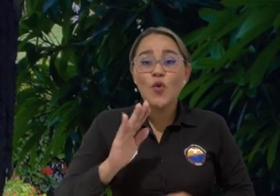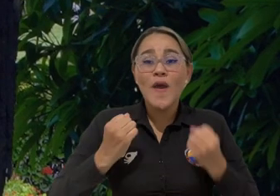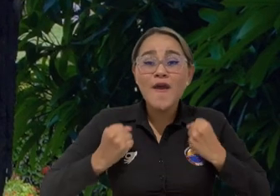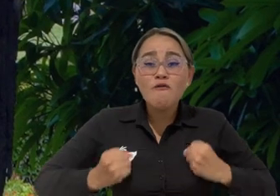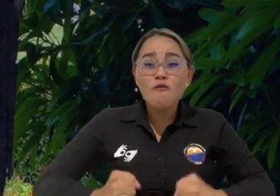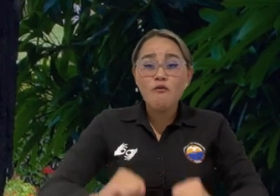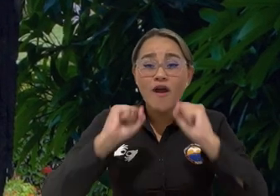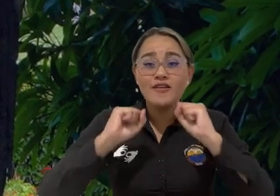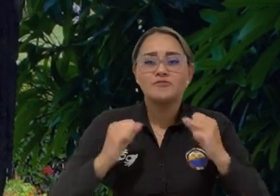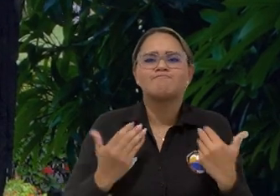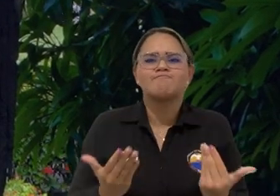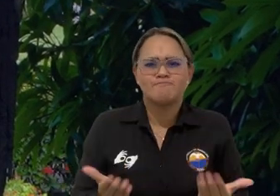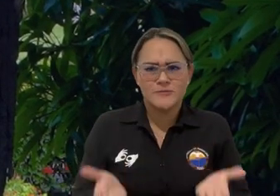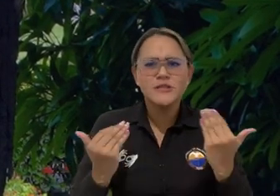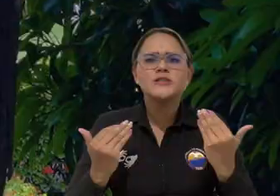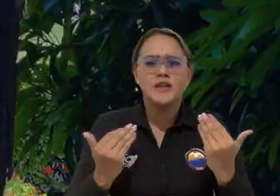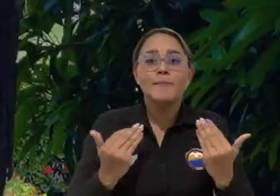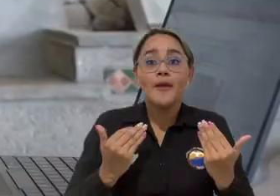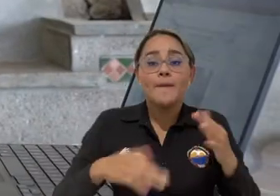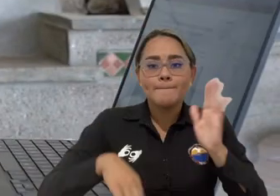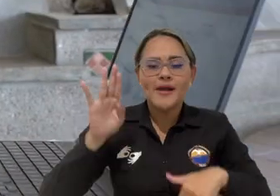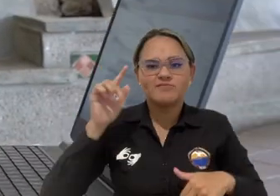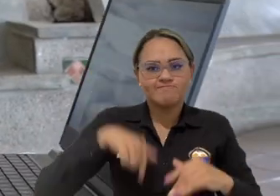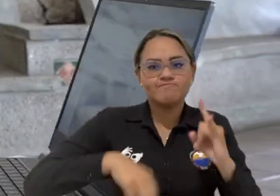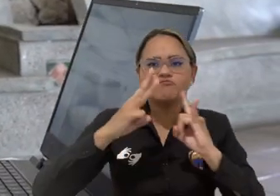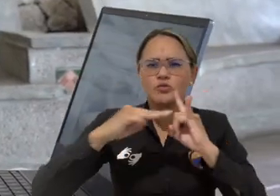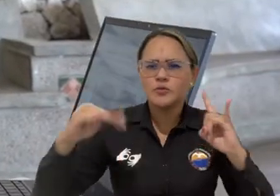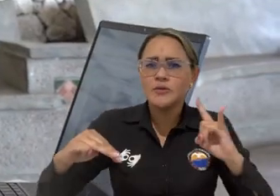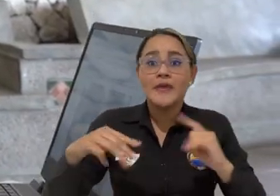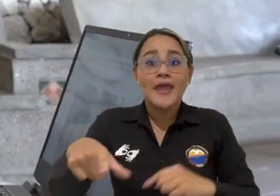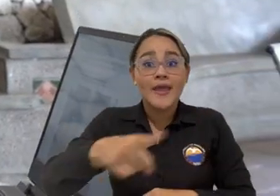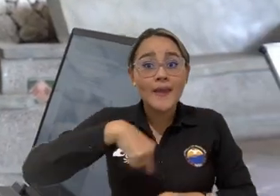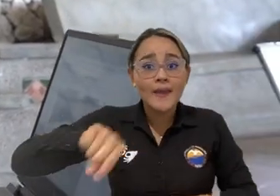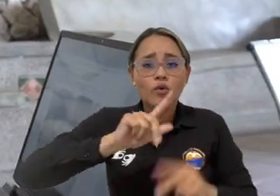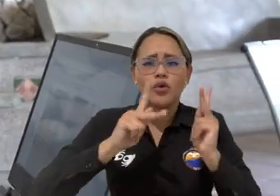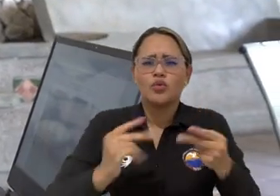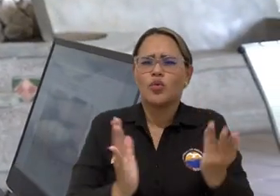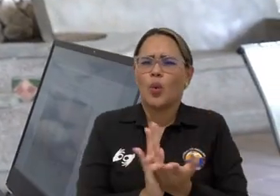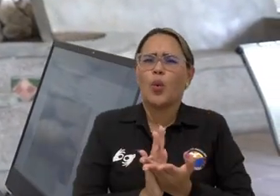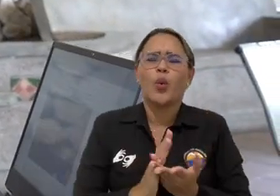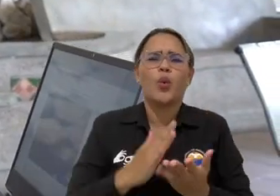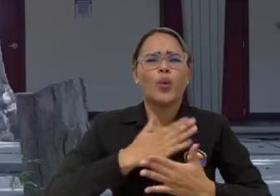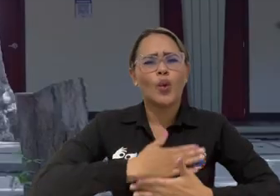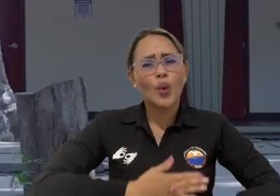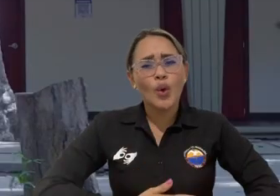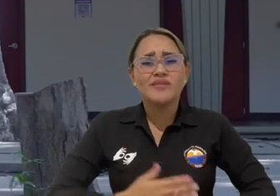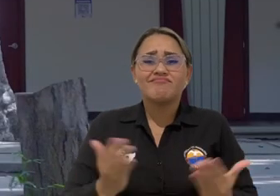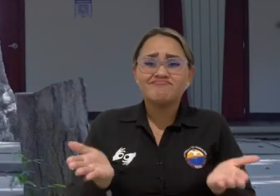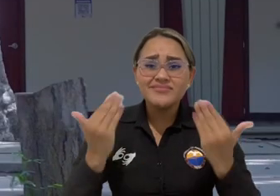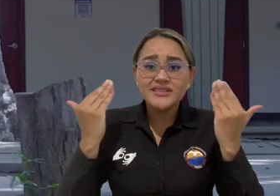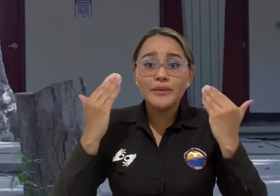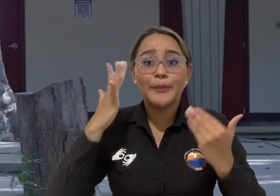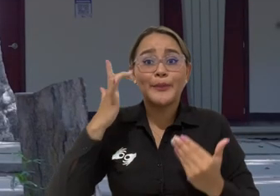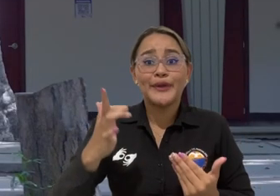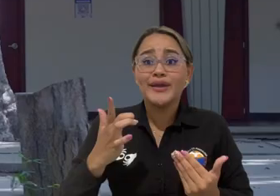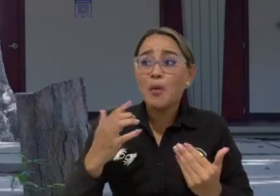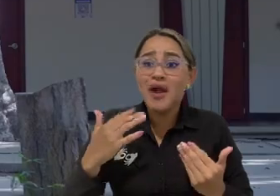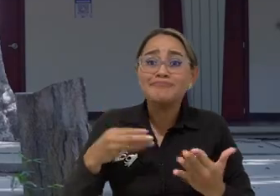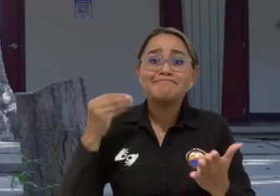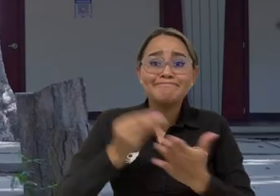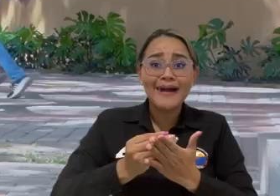Este esfuerzo maratónico que se hace desde las directivas de la Alma Mater fue recibido con esperanza por quienes perdieron el beneficio de